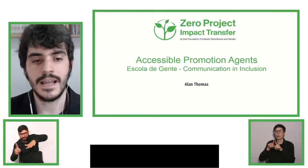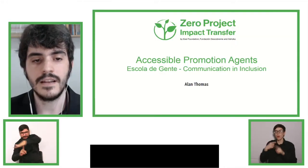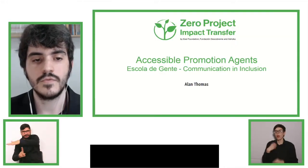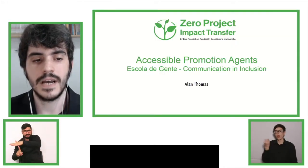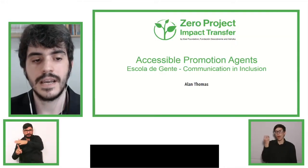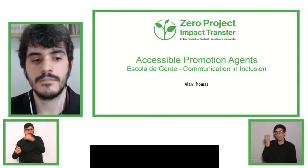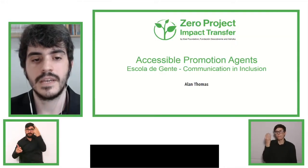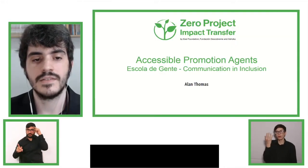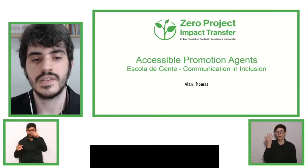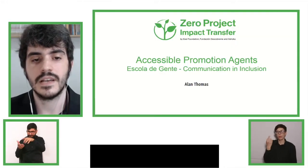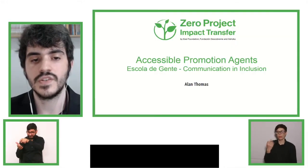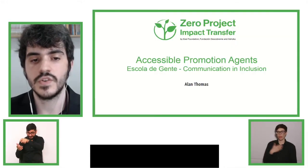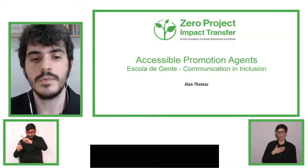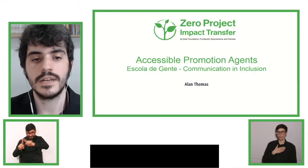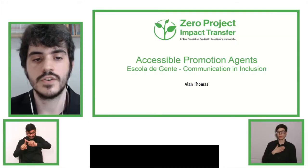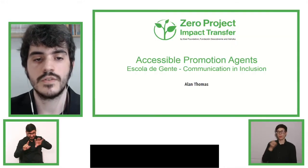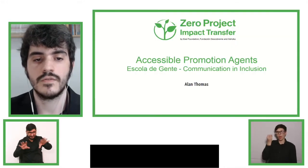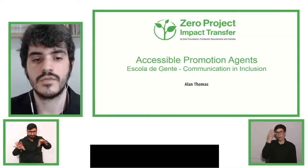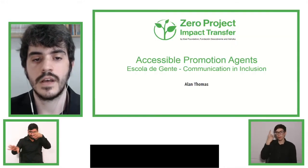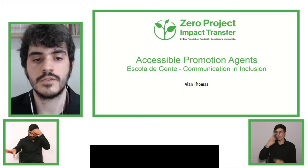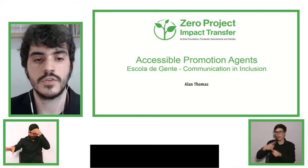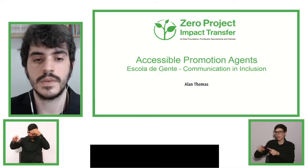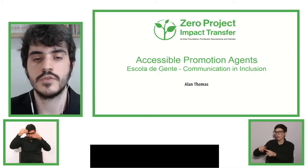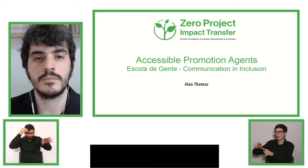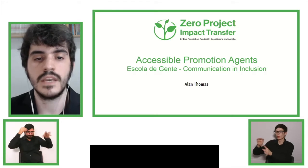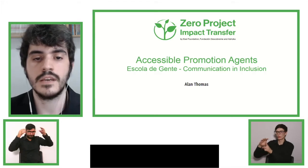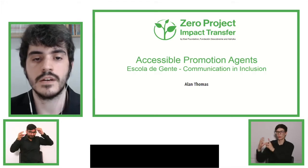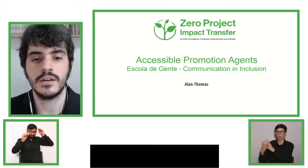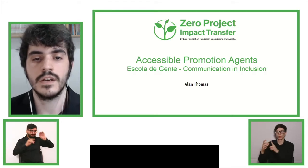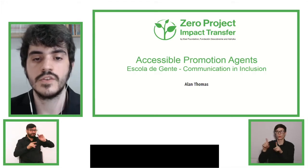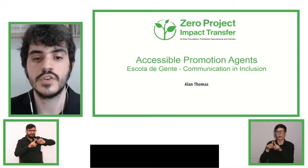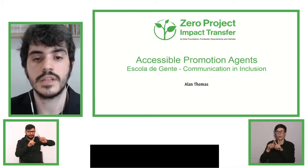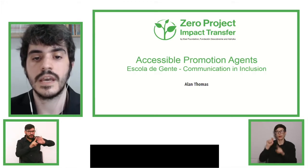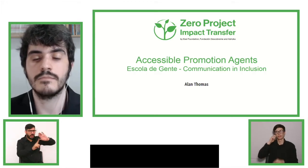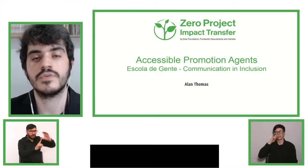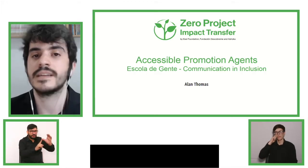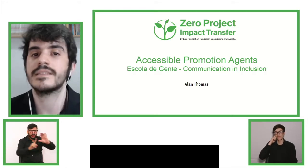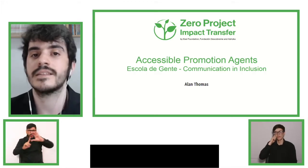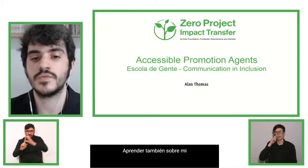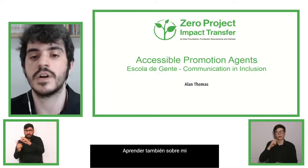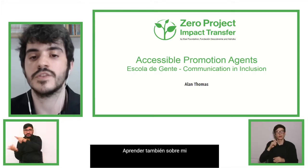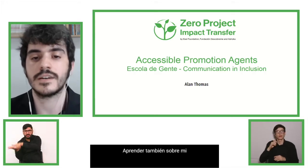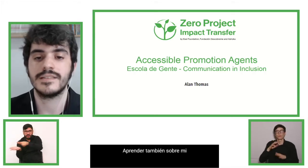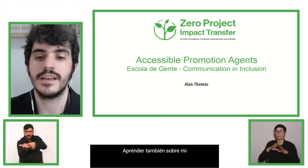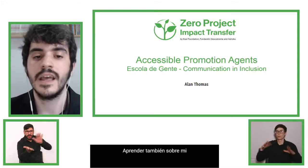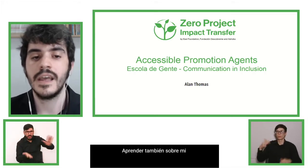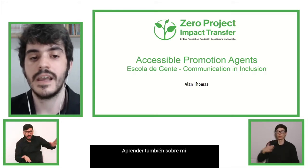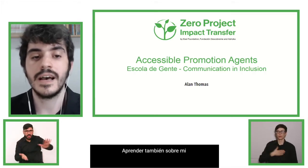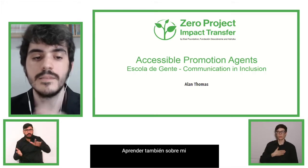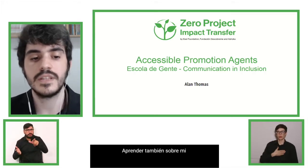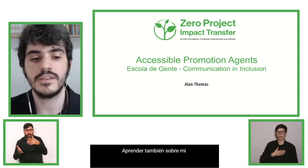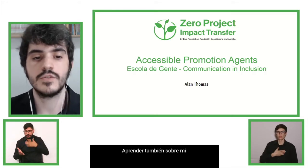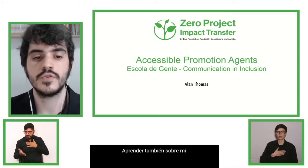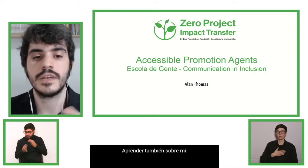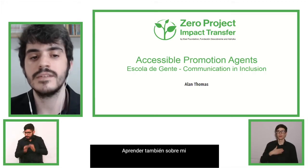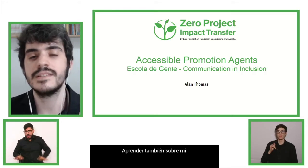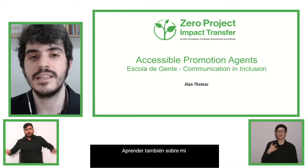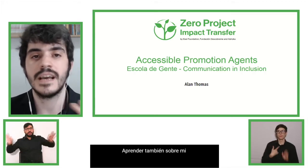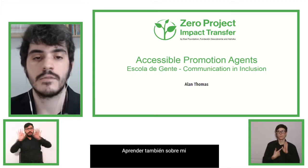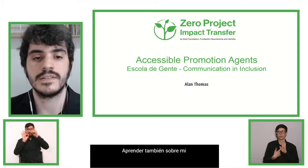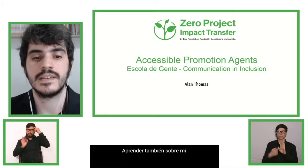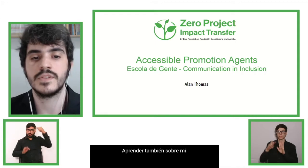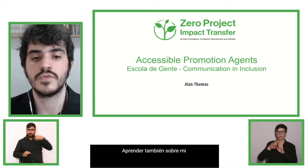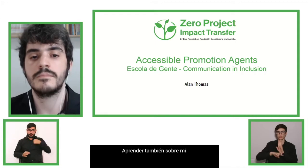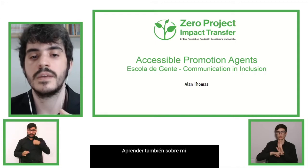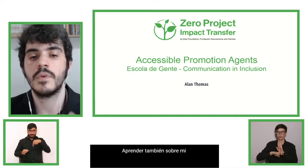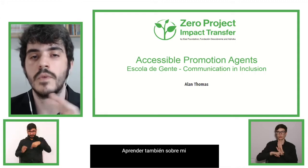y sobre el mundo. Por eso significa tanto para mí estar acá hoy día y presentar este proyecto. Tiene